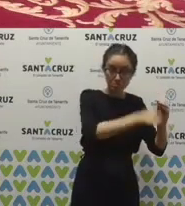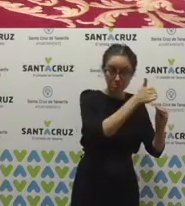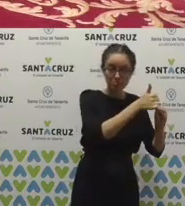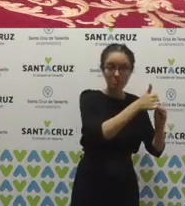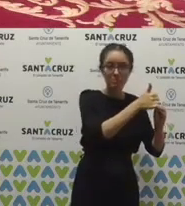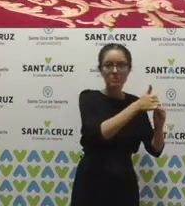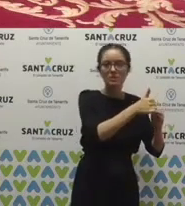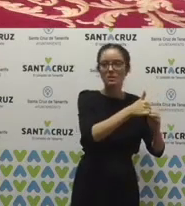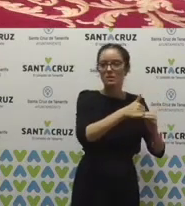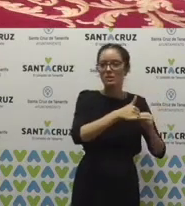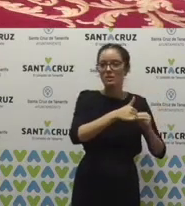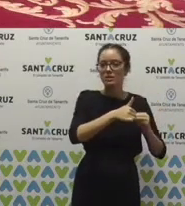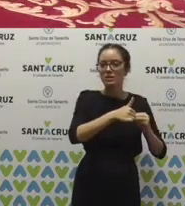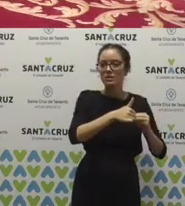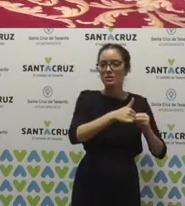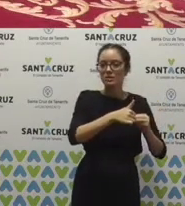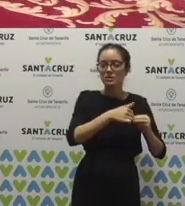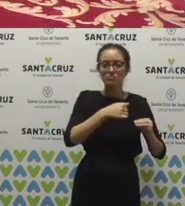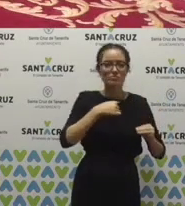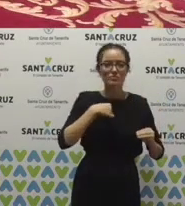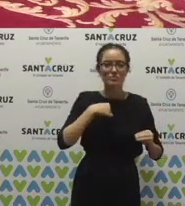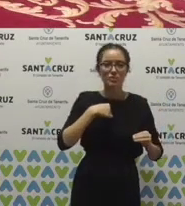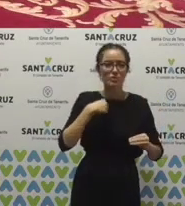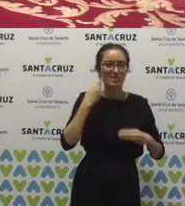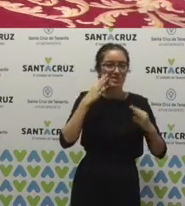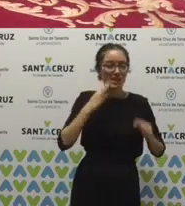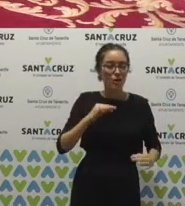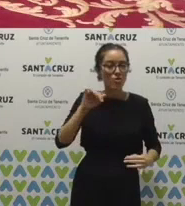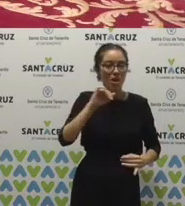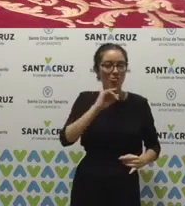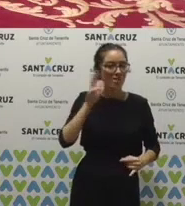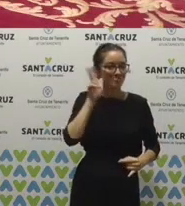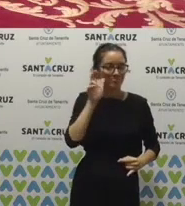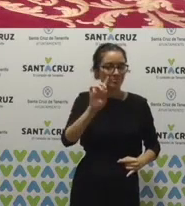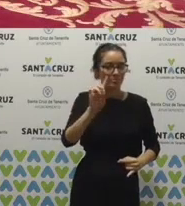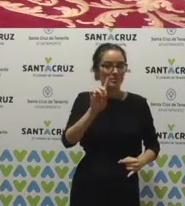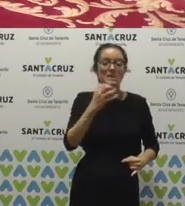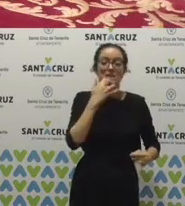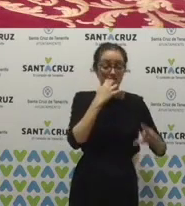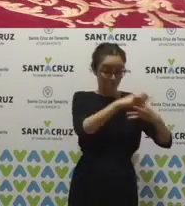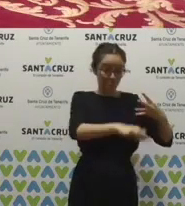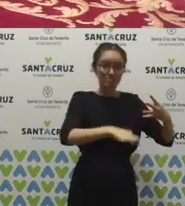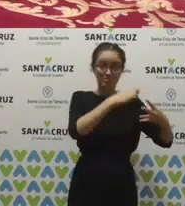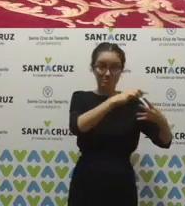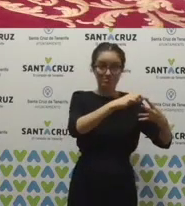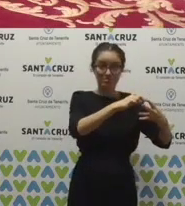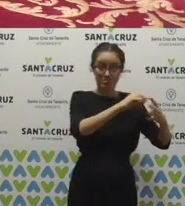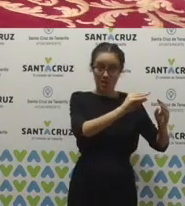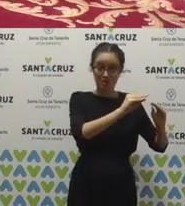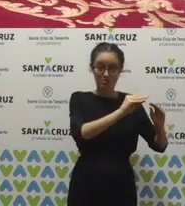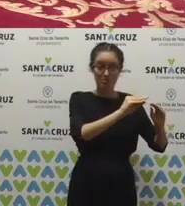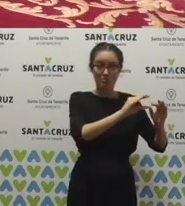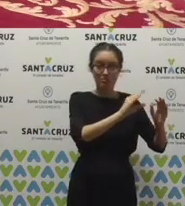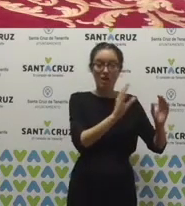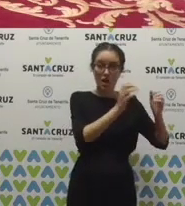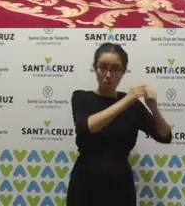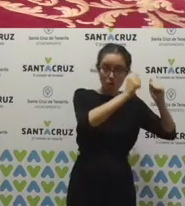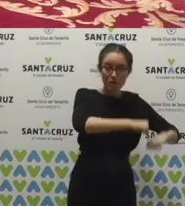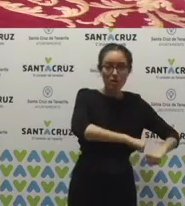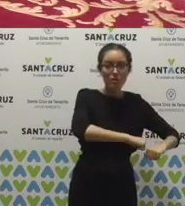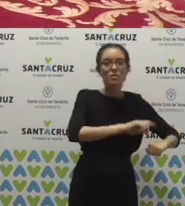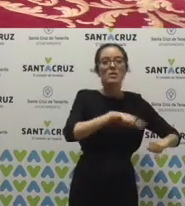se me acaba de quedarse escuchado si hay acuerdo en lo otro tiene que haber acuerdo en que se meta la